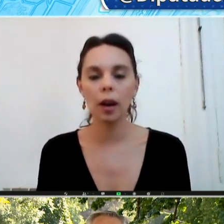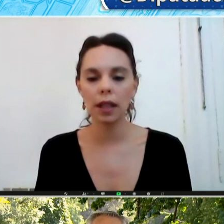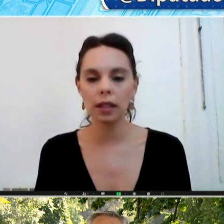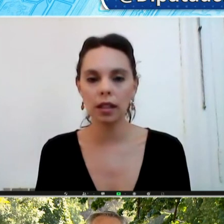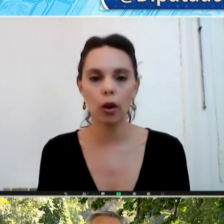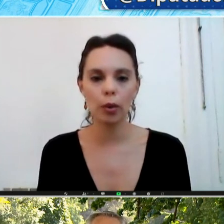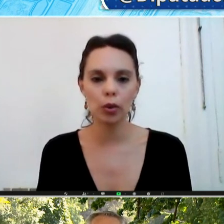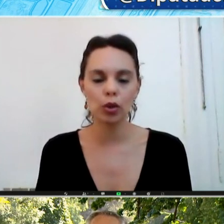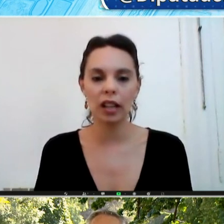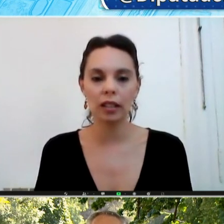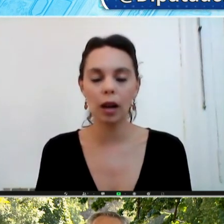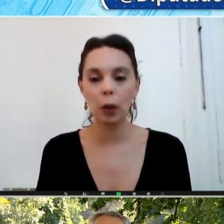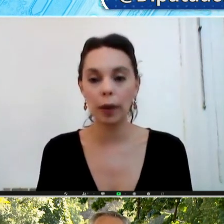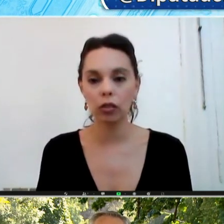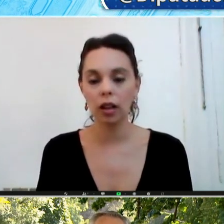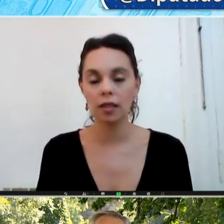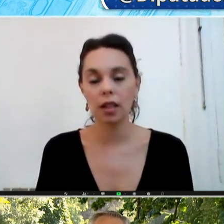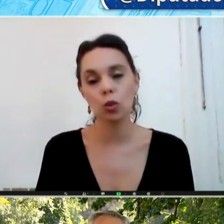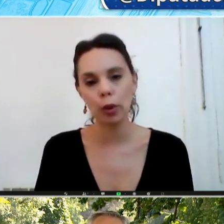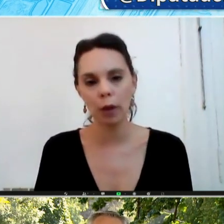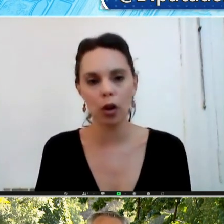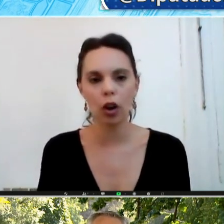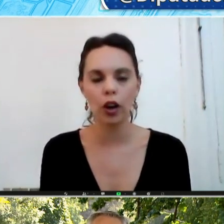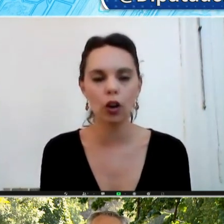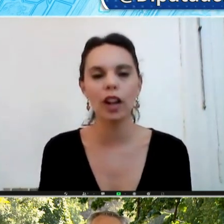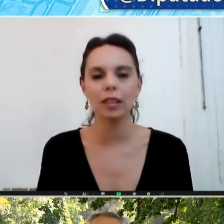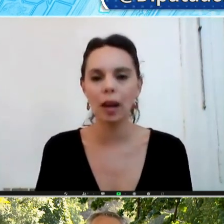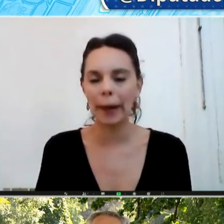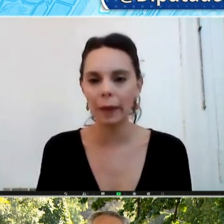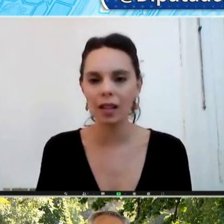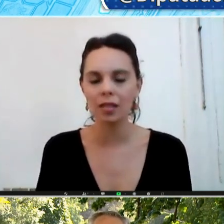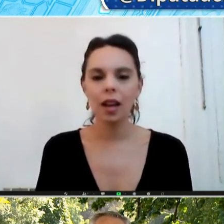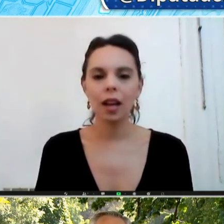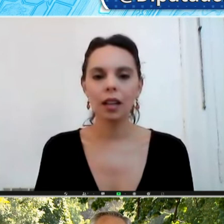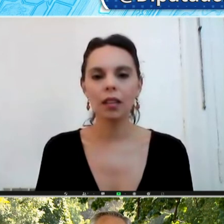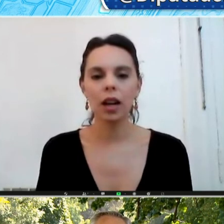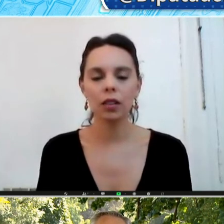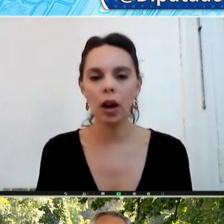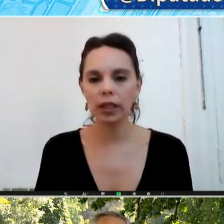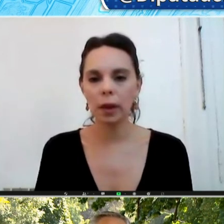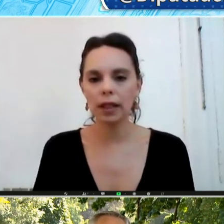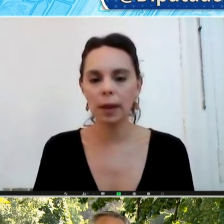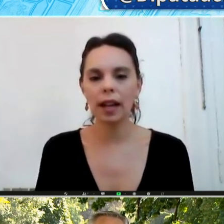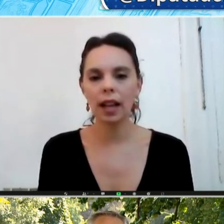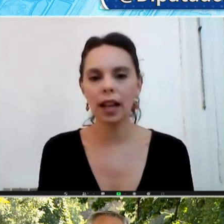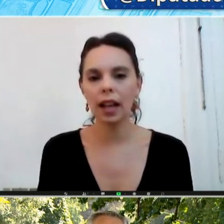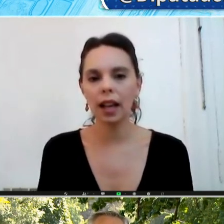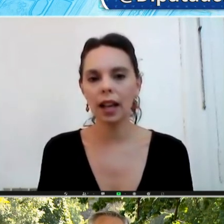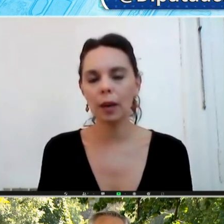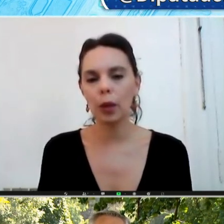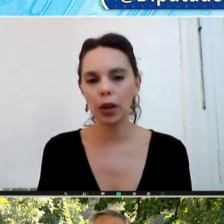el rol que había tenido la oposición hasta el momento. Así que suponemos que con estas palabras están dejando la puerta abierta para